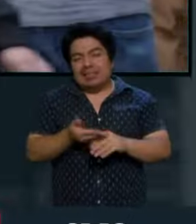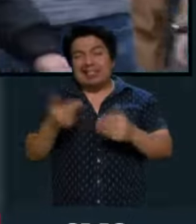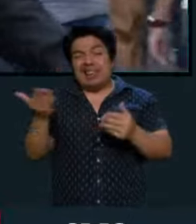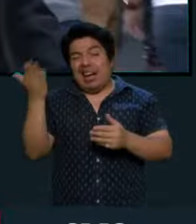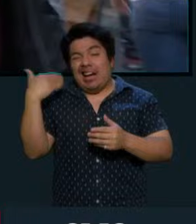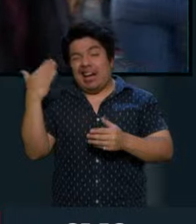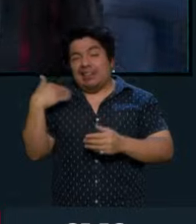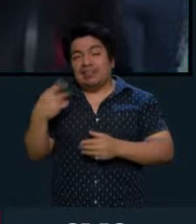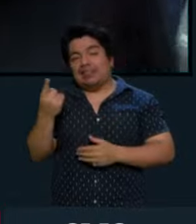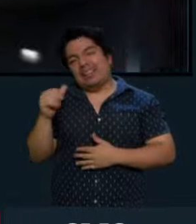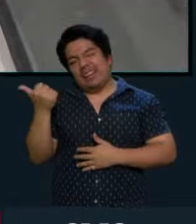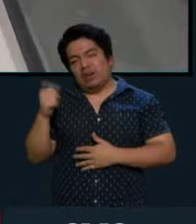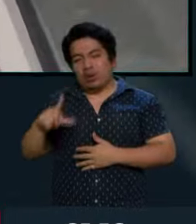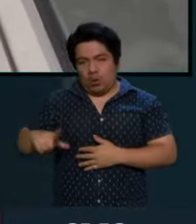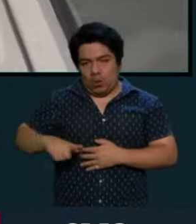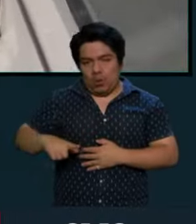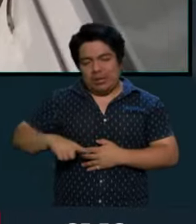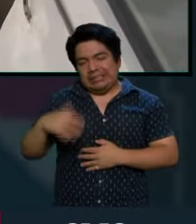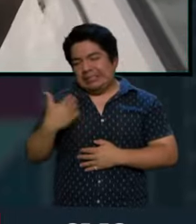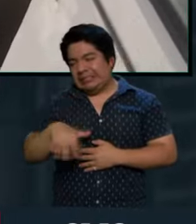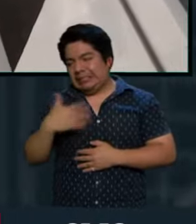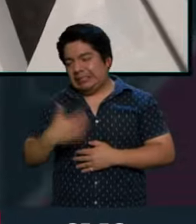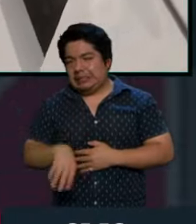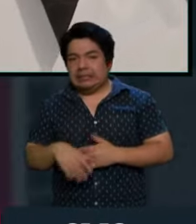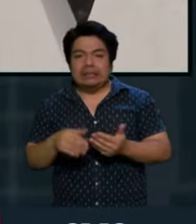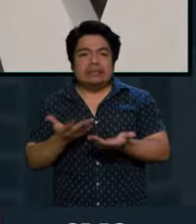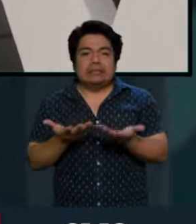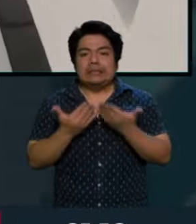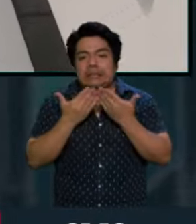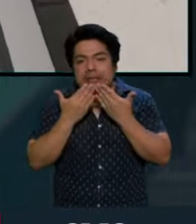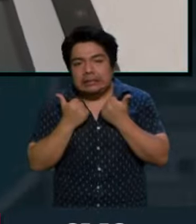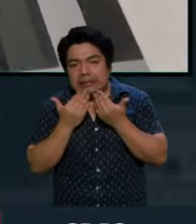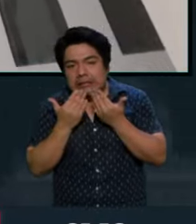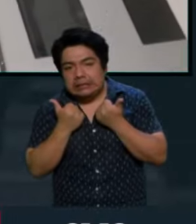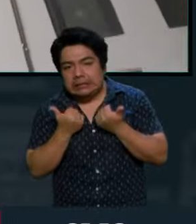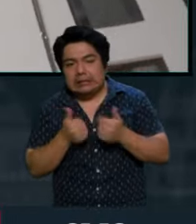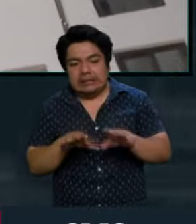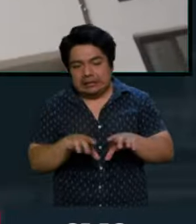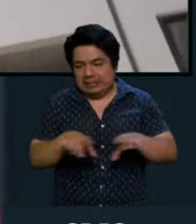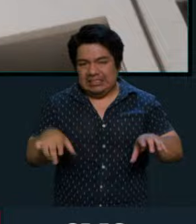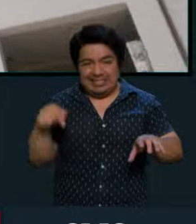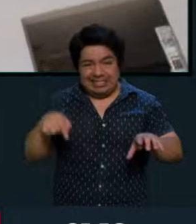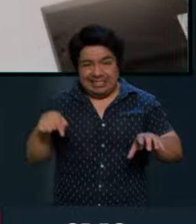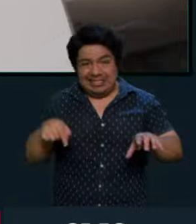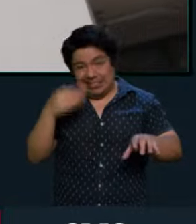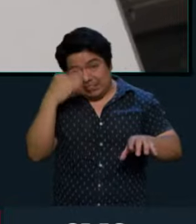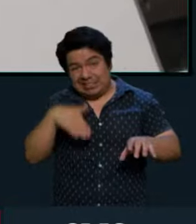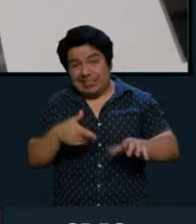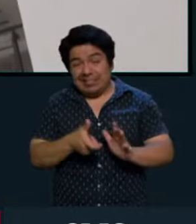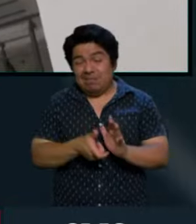pasado sexenio, que fue un fenómeno de encarecimiento del suelo, sobre todo producto de